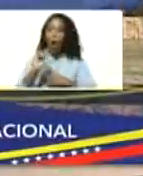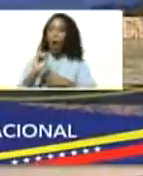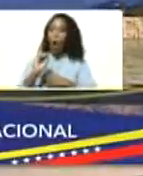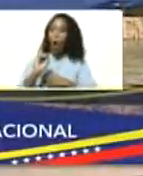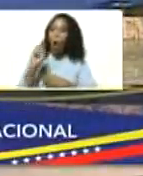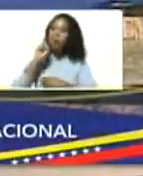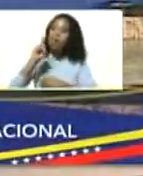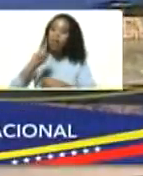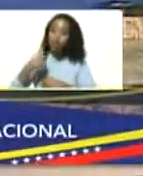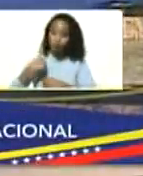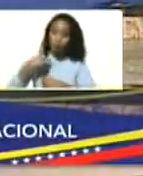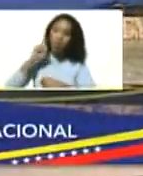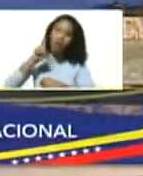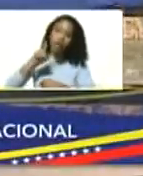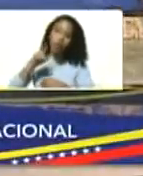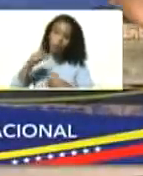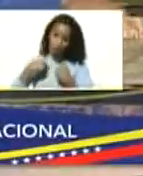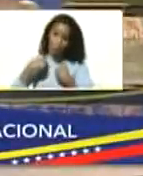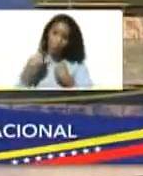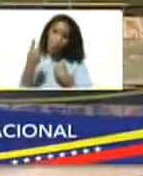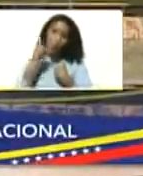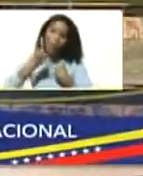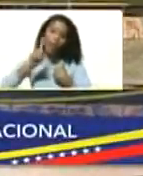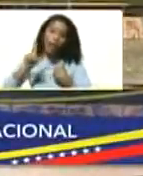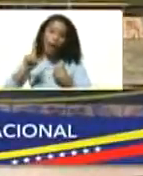contrastes de viento de vencimiento